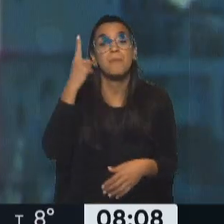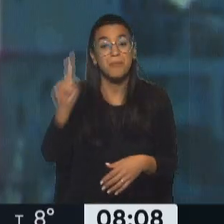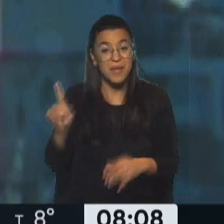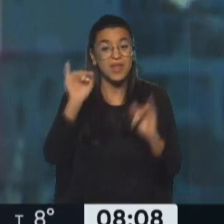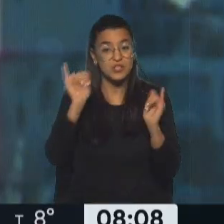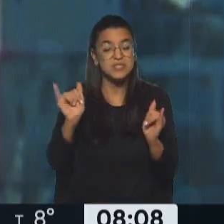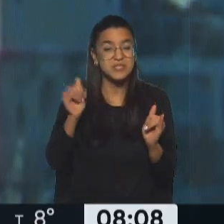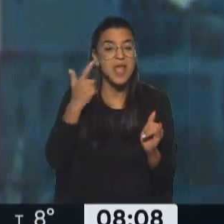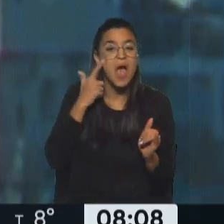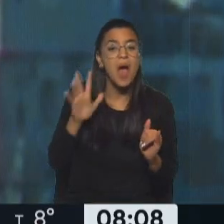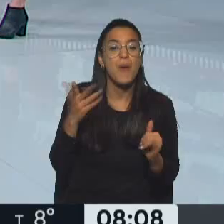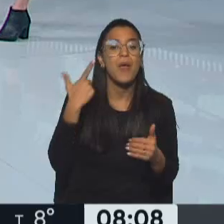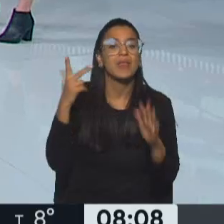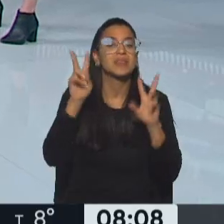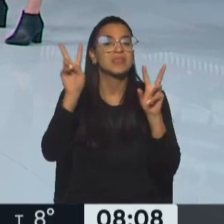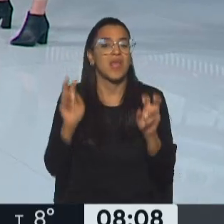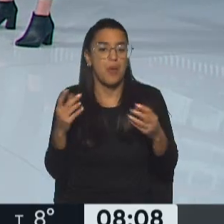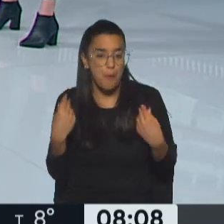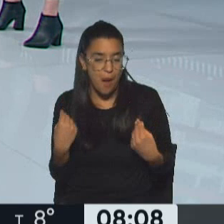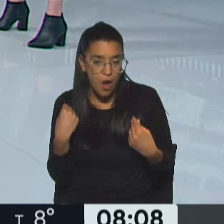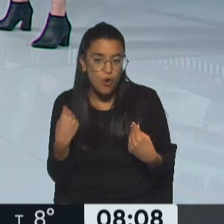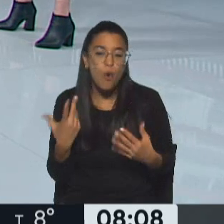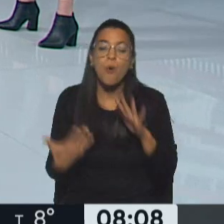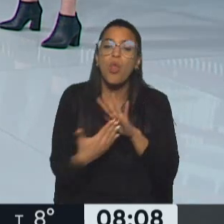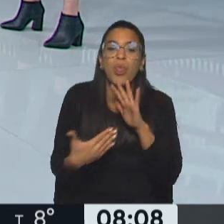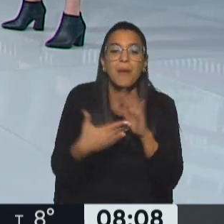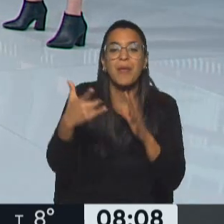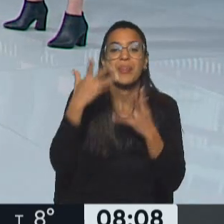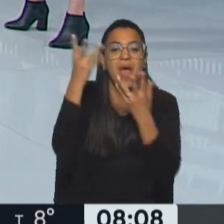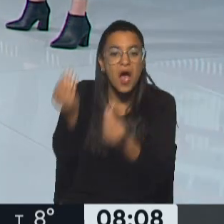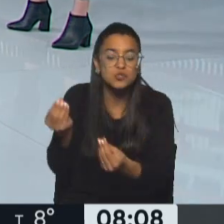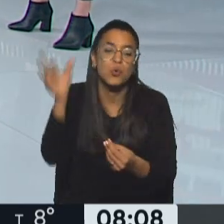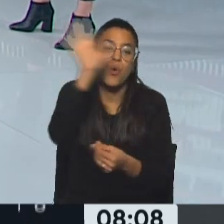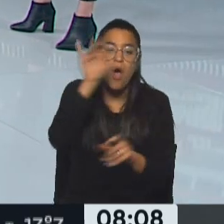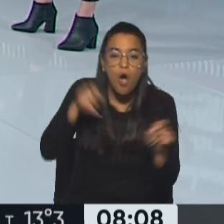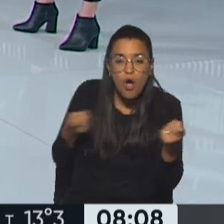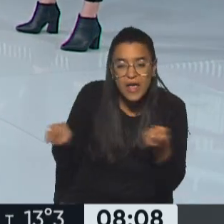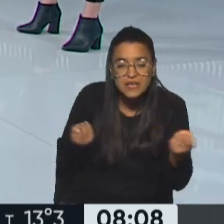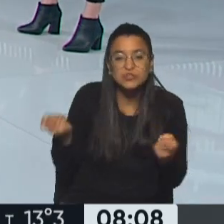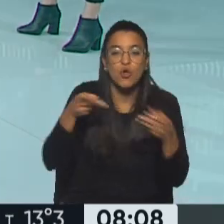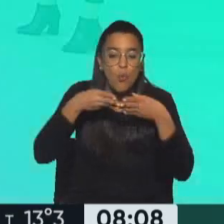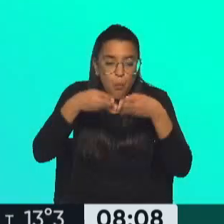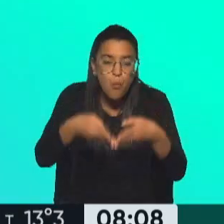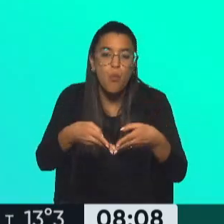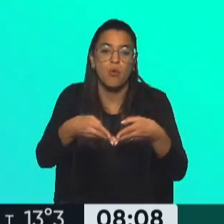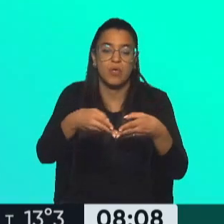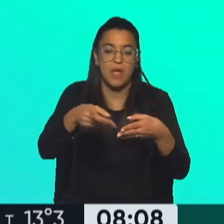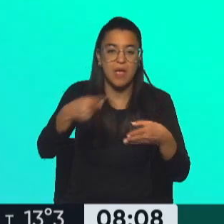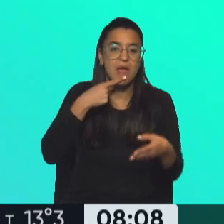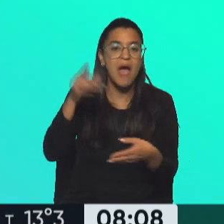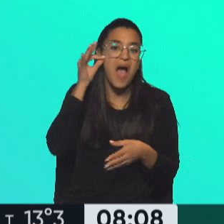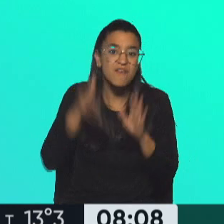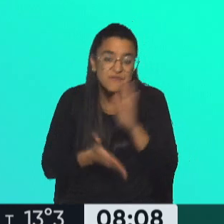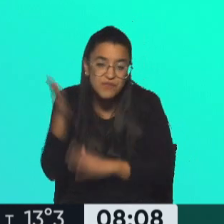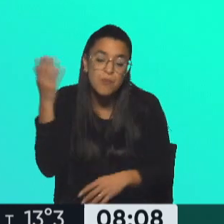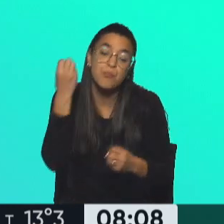pone en discusión este tema, ¿no? Cómo tiene que depender de la ayuda o de la gestión de un buque que vaya a África,